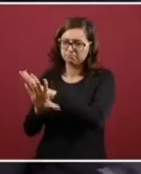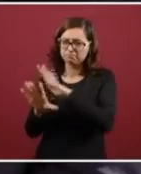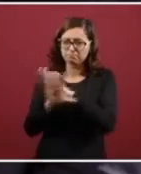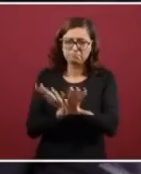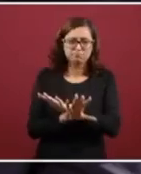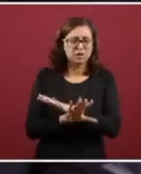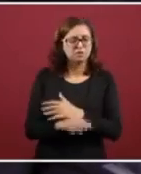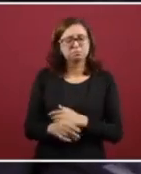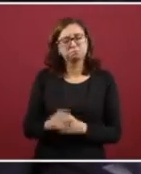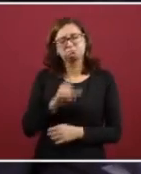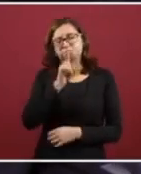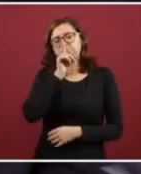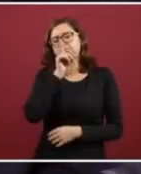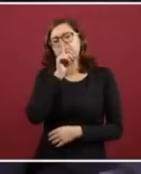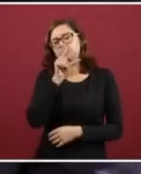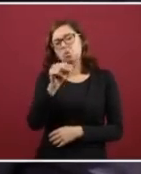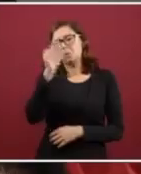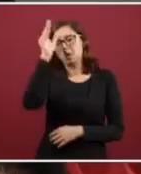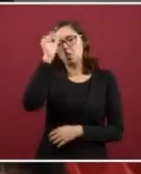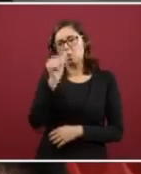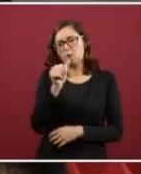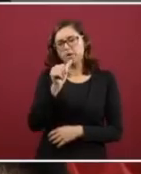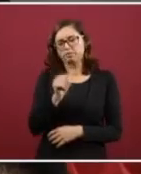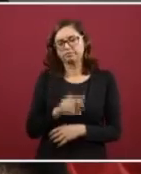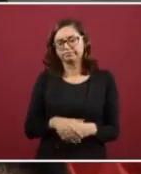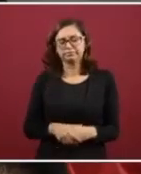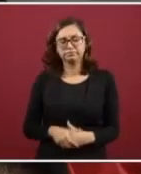afuera. Esto se hizo